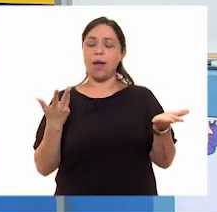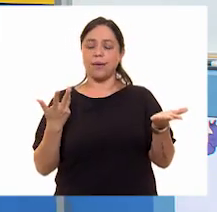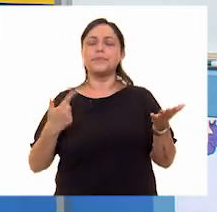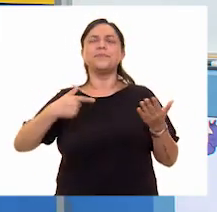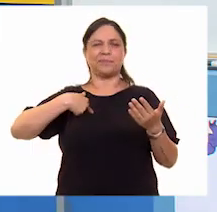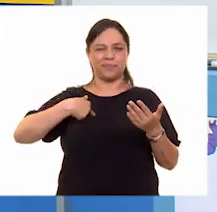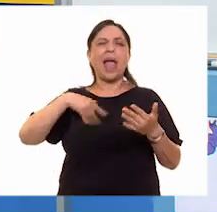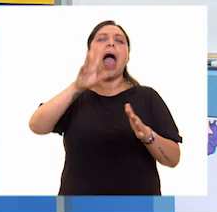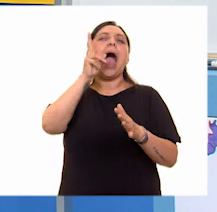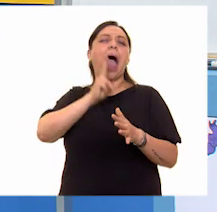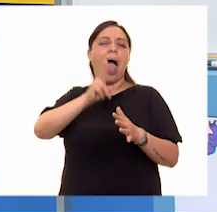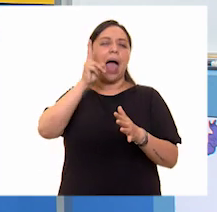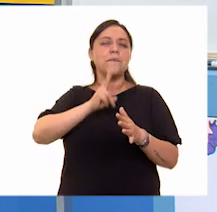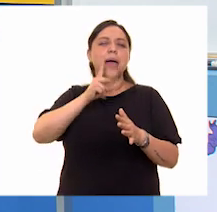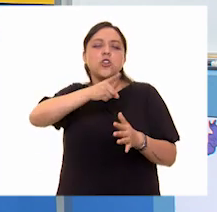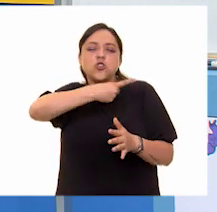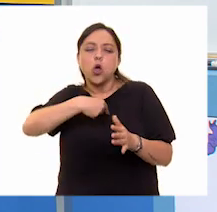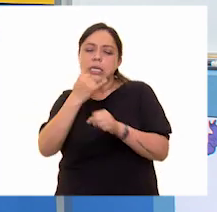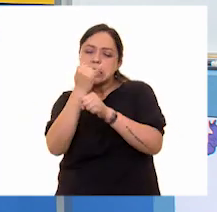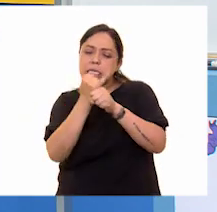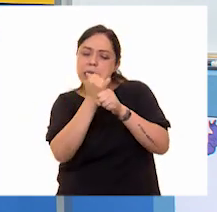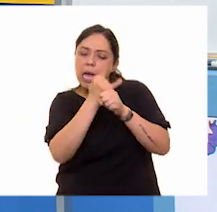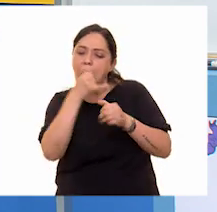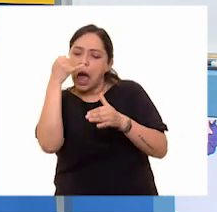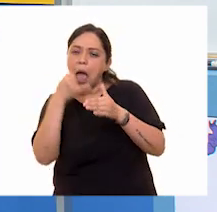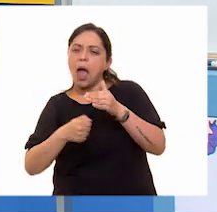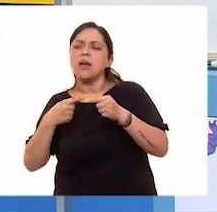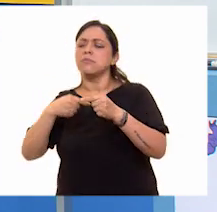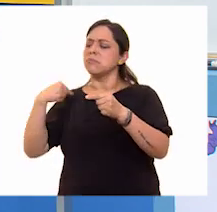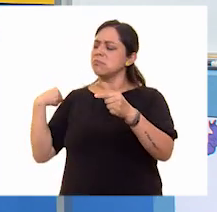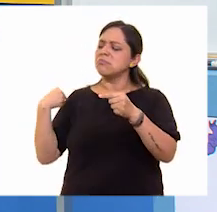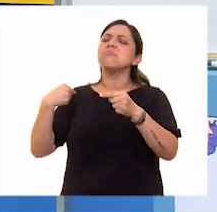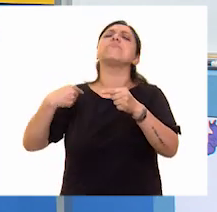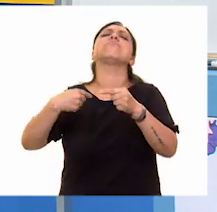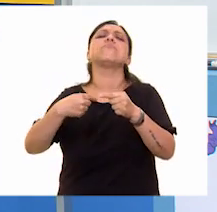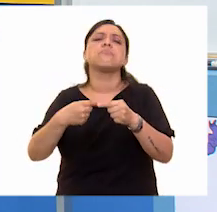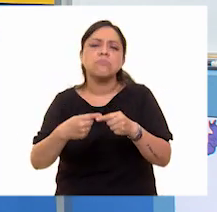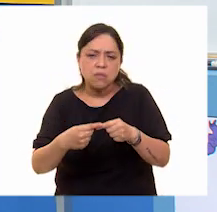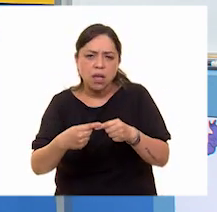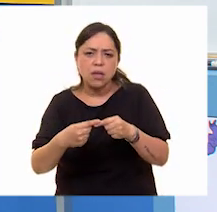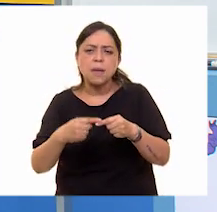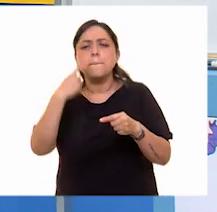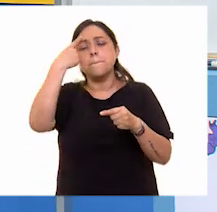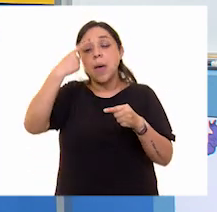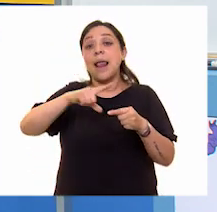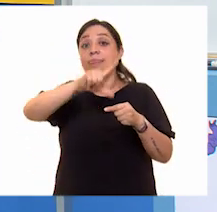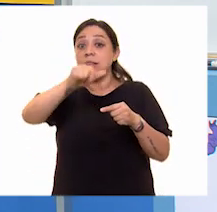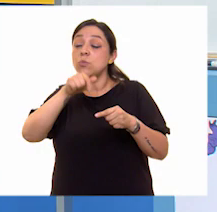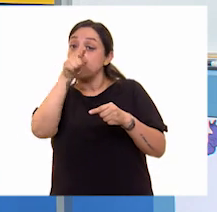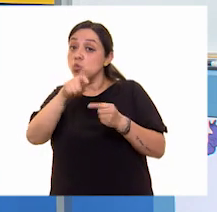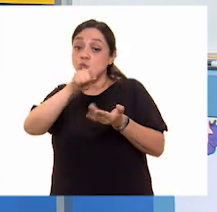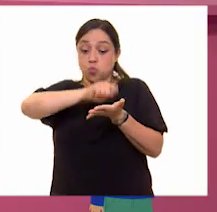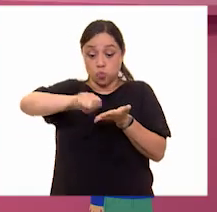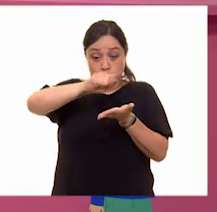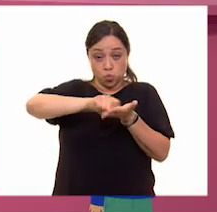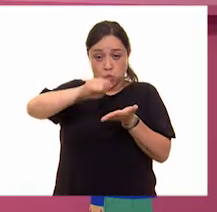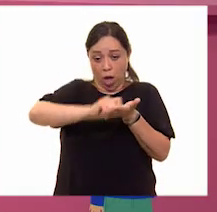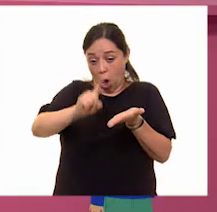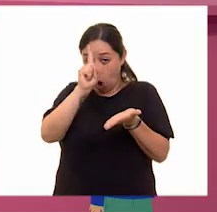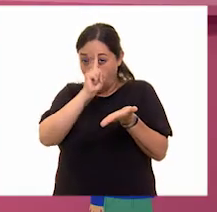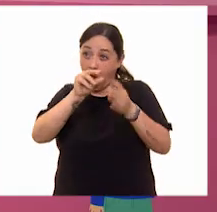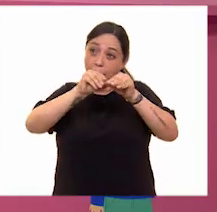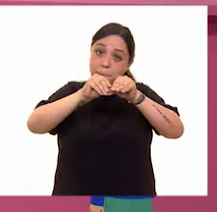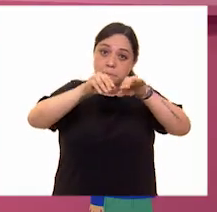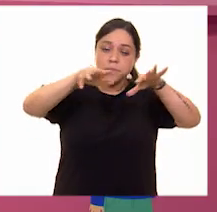visto sobre Francisco Hinojosa para tener claro de qué puedes hablar en tu recomendación, Raulito.